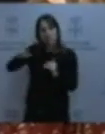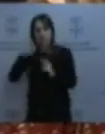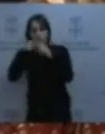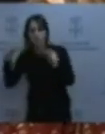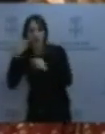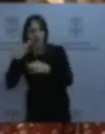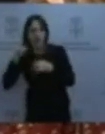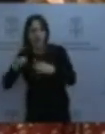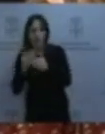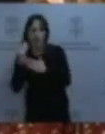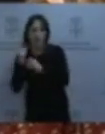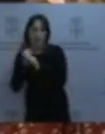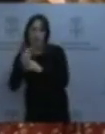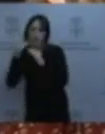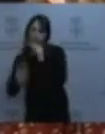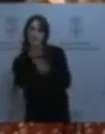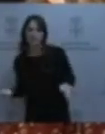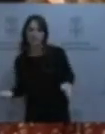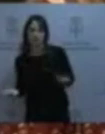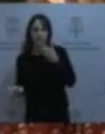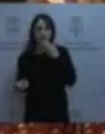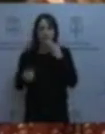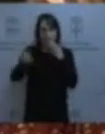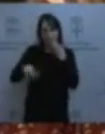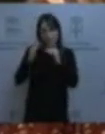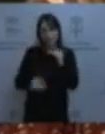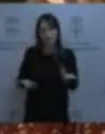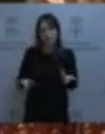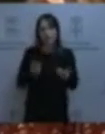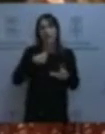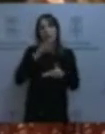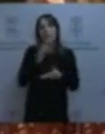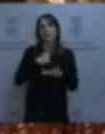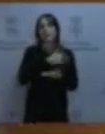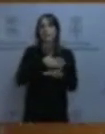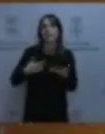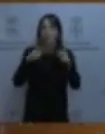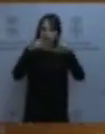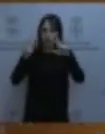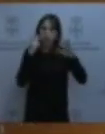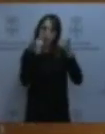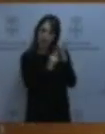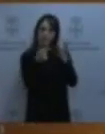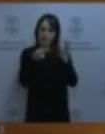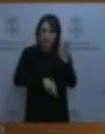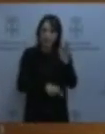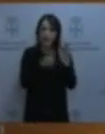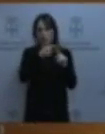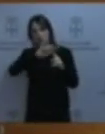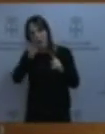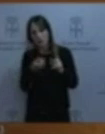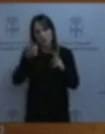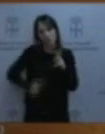ese sentido, como usted sabe. Quería que mirase otra parte de la fotografía, no solamente el sueldo de Manuel